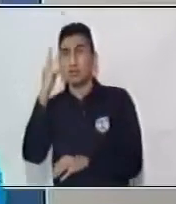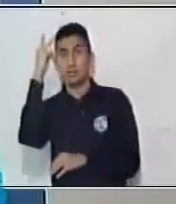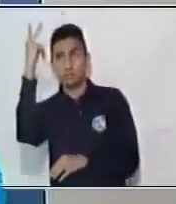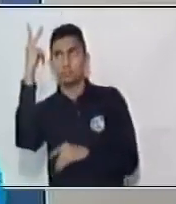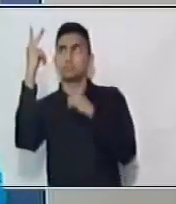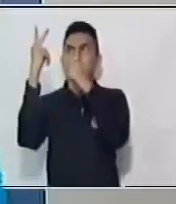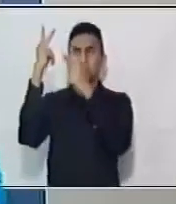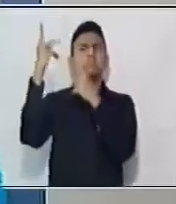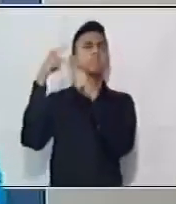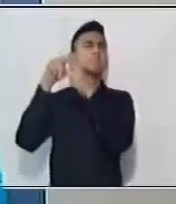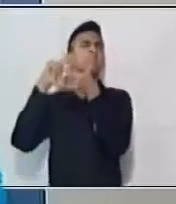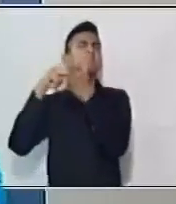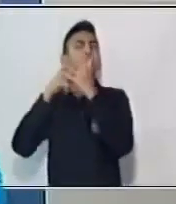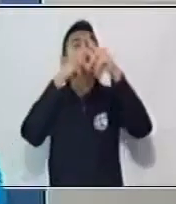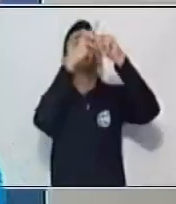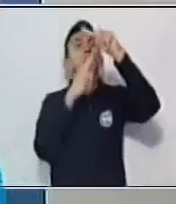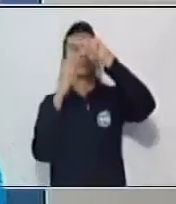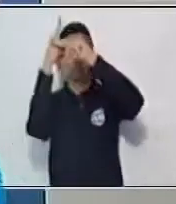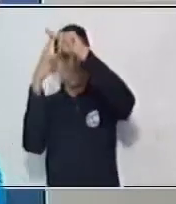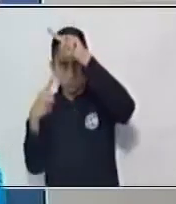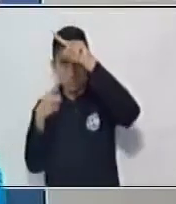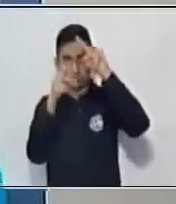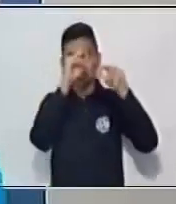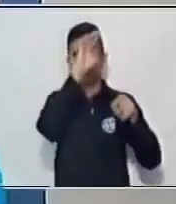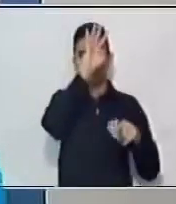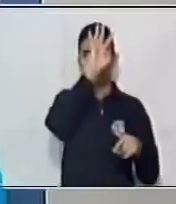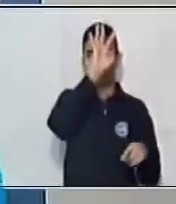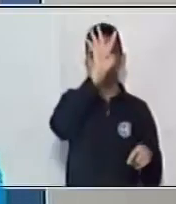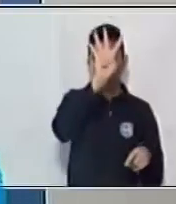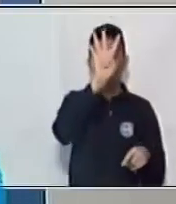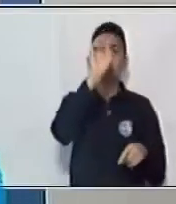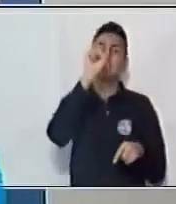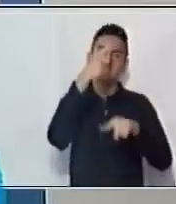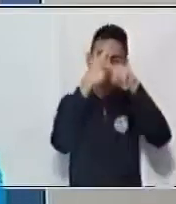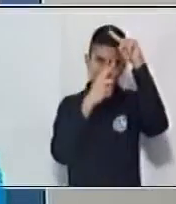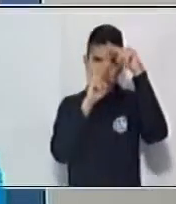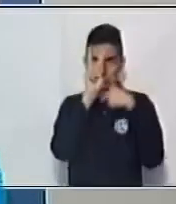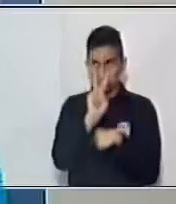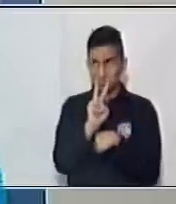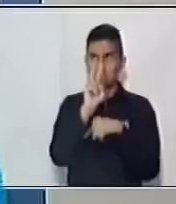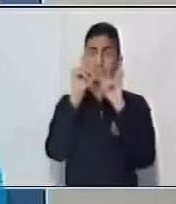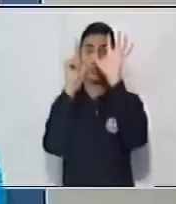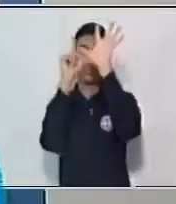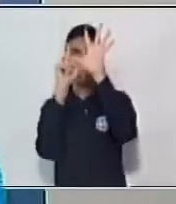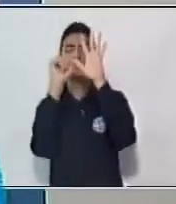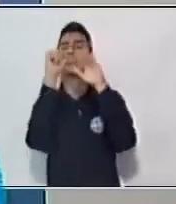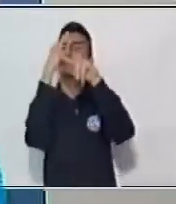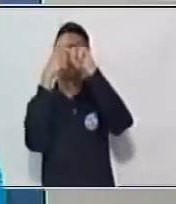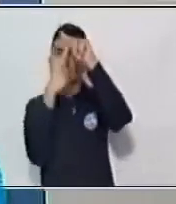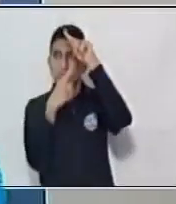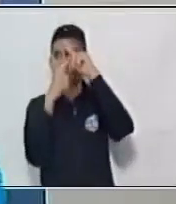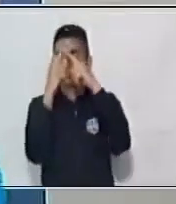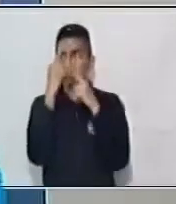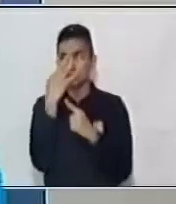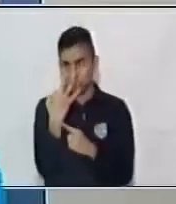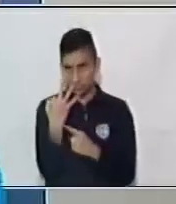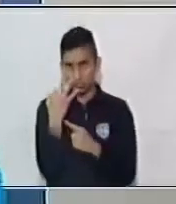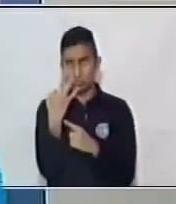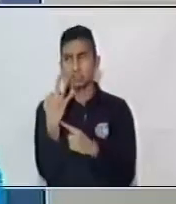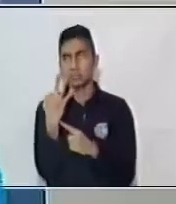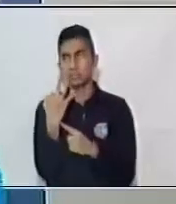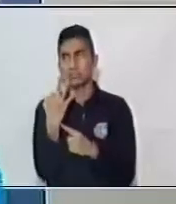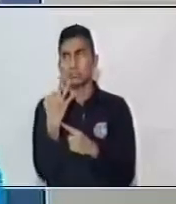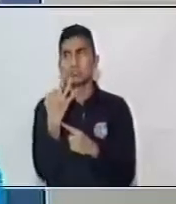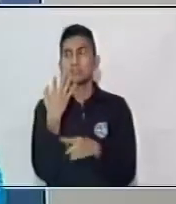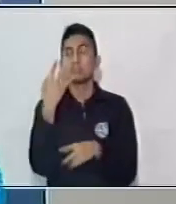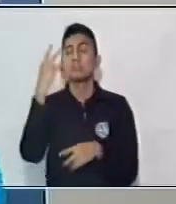3. El 3 solo tiene tercera, entonces tercera, hasta que en la tablita me queda